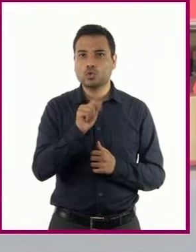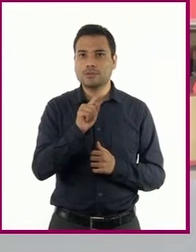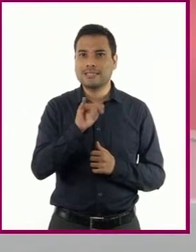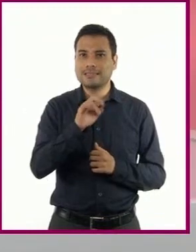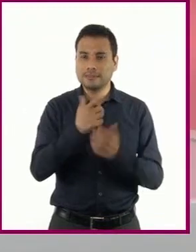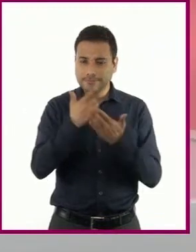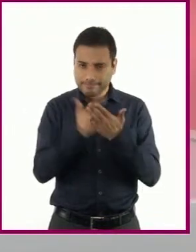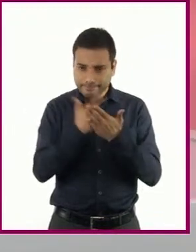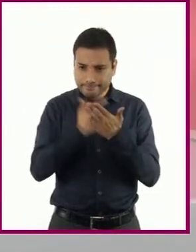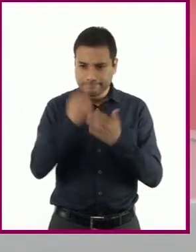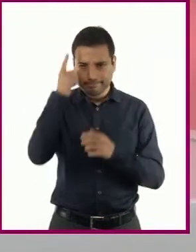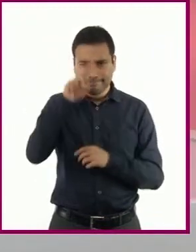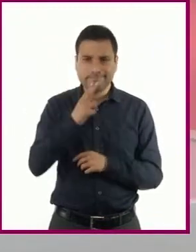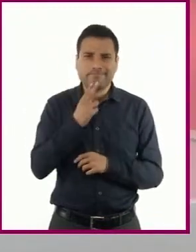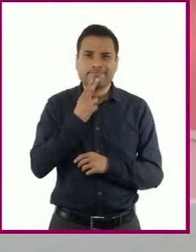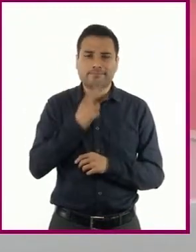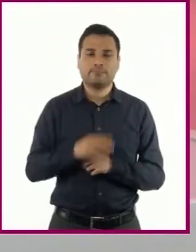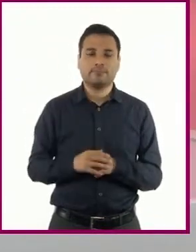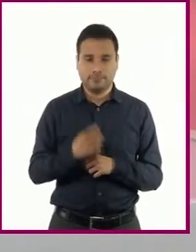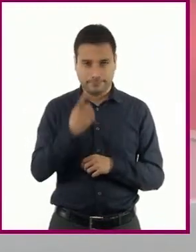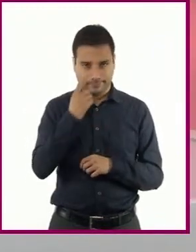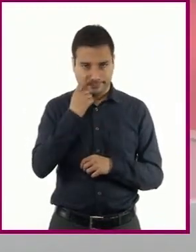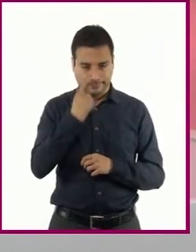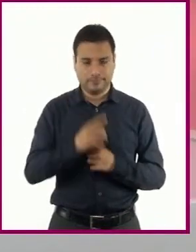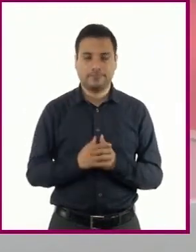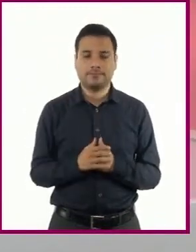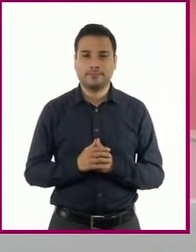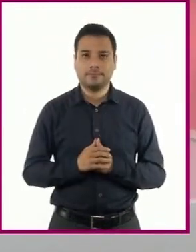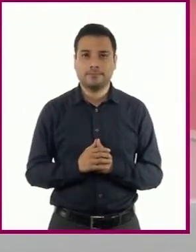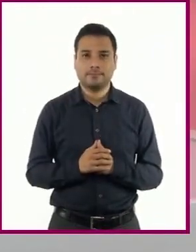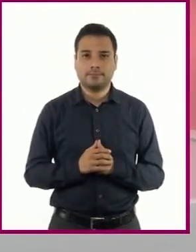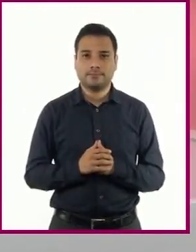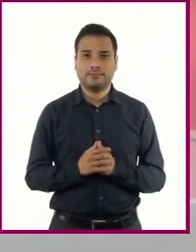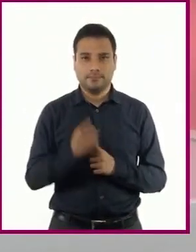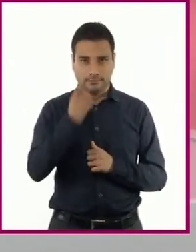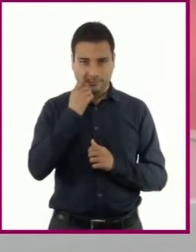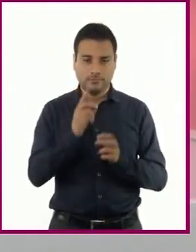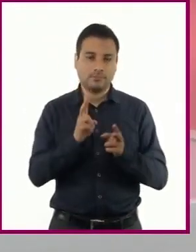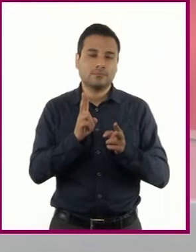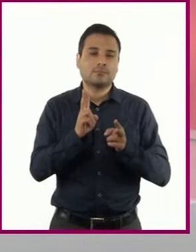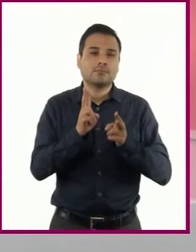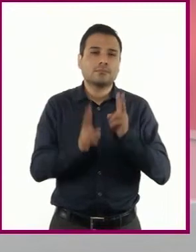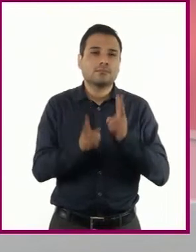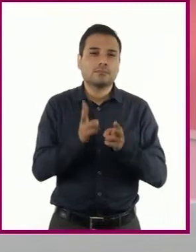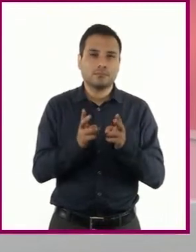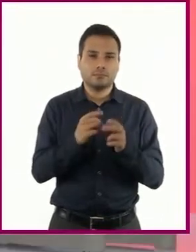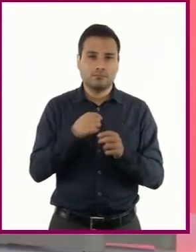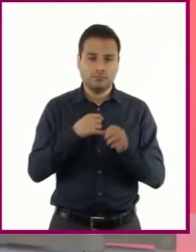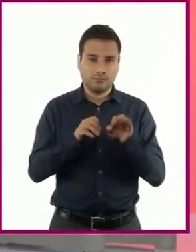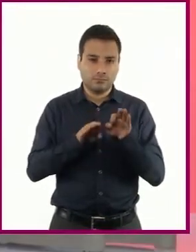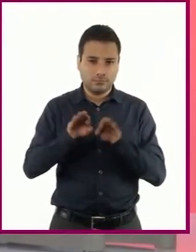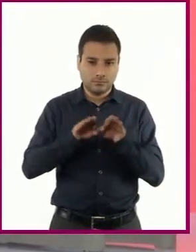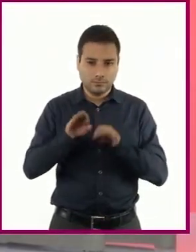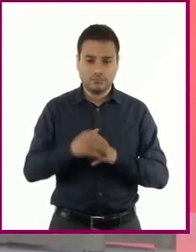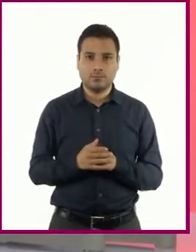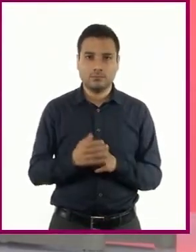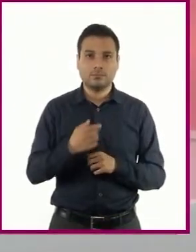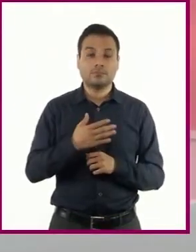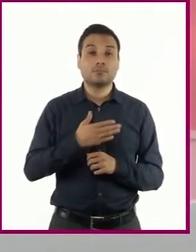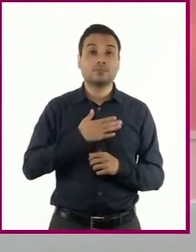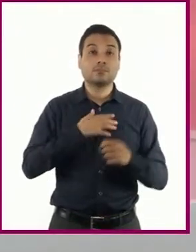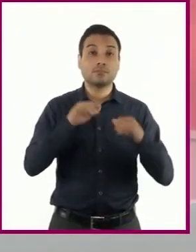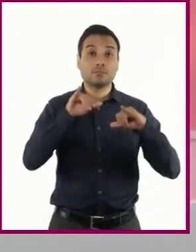realiza? Con gusto. Para eso me gustaría platicarles brevemente a qué me dedico. Por favor. En mi